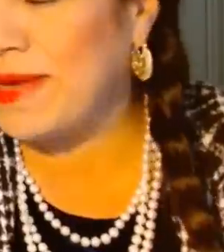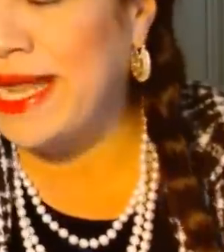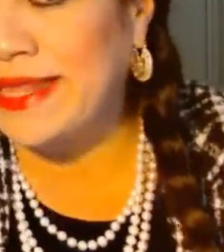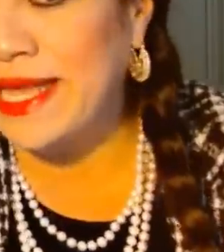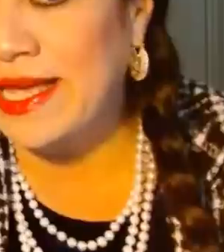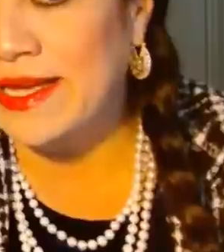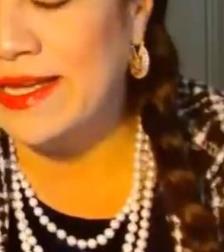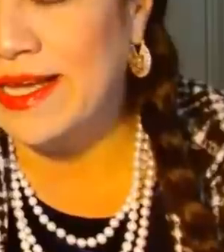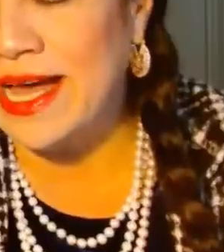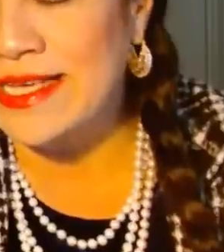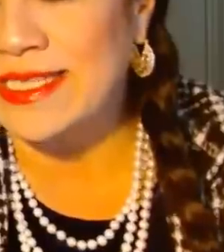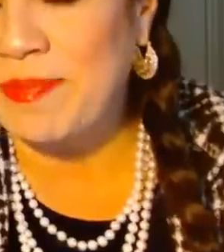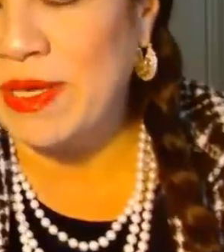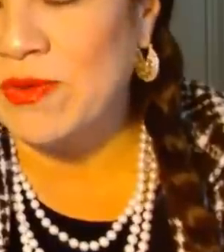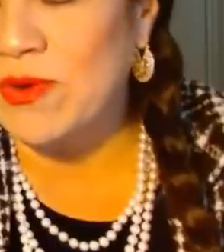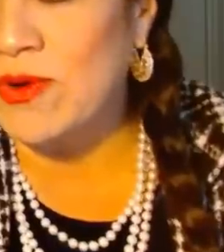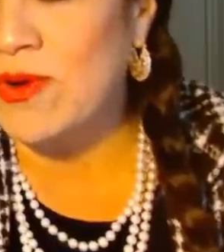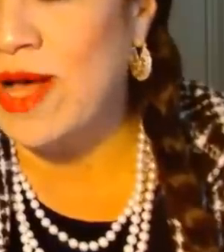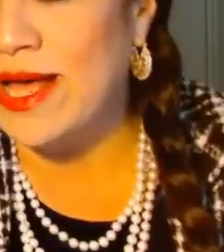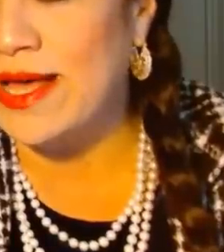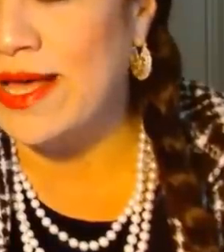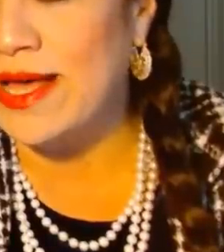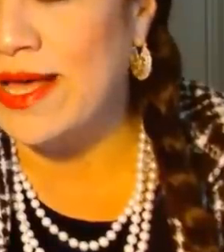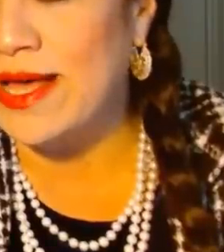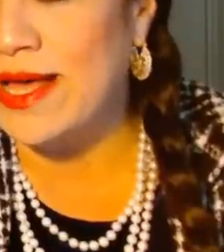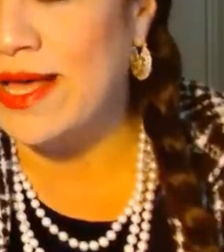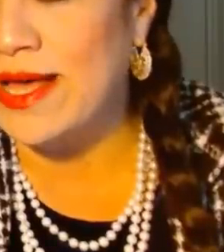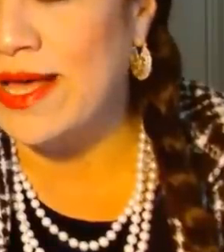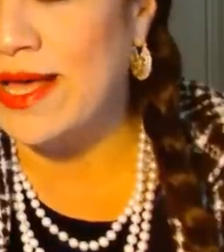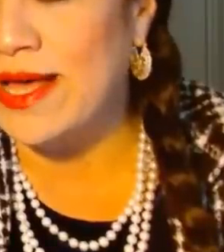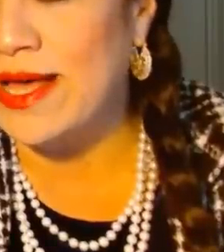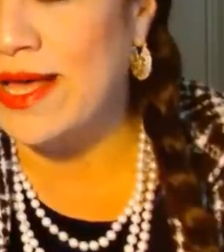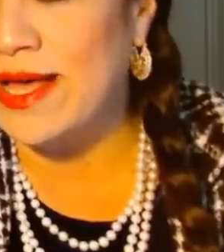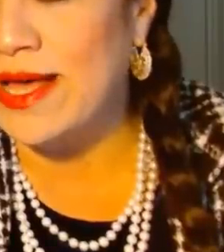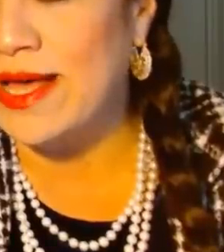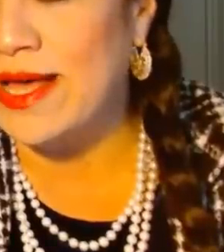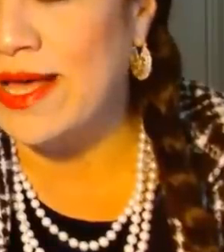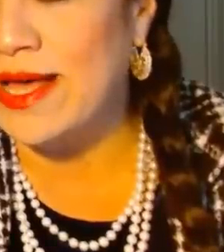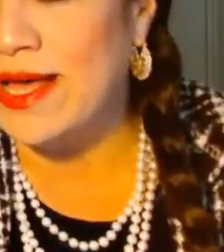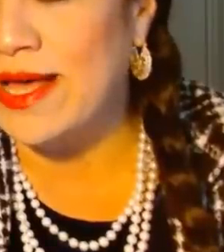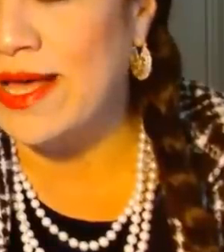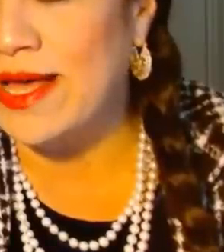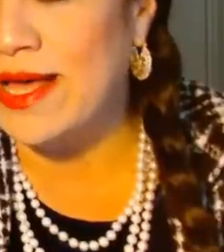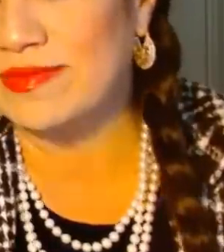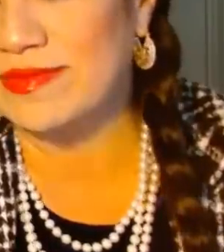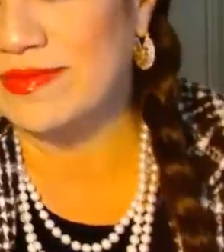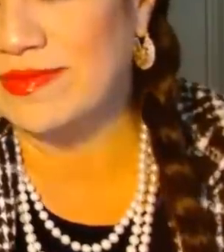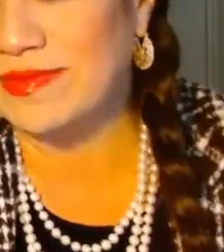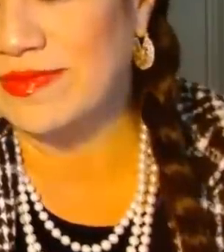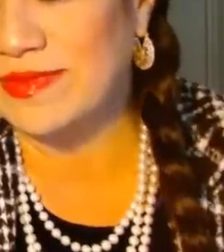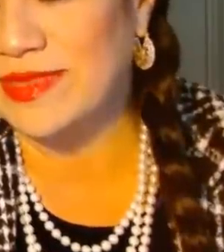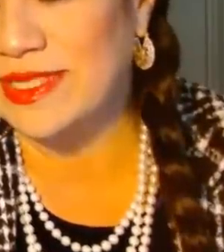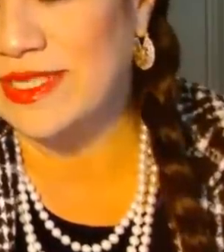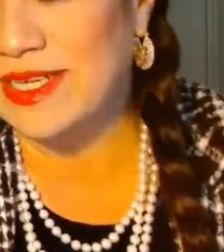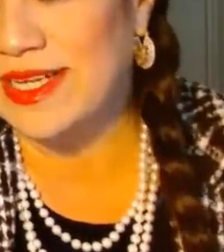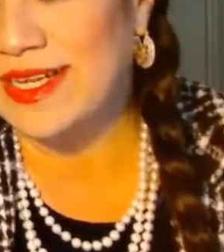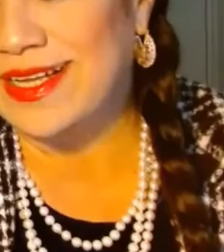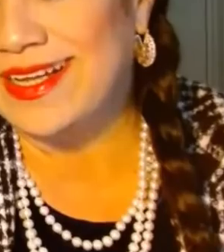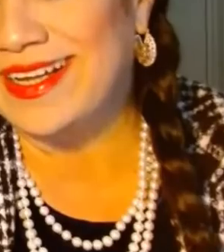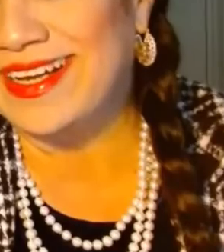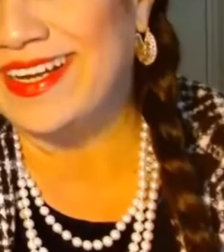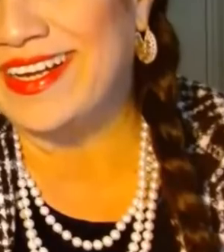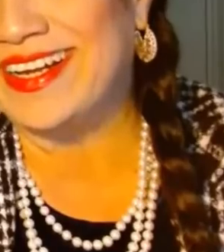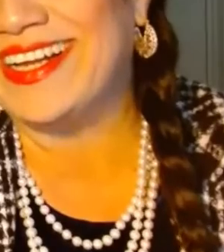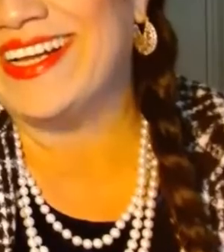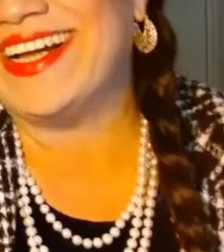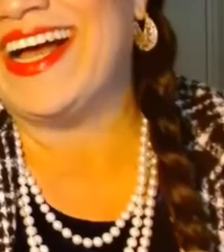dice, espérate, ahí está Perú, ahí está. No, se estaba refiriendo a la América, a las Águilas de la América, y